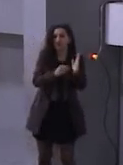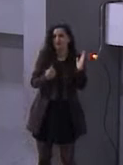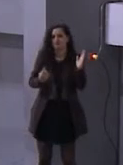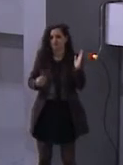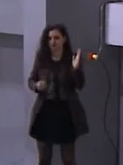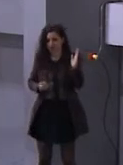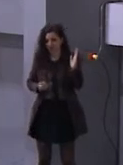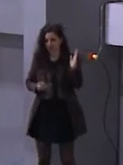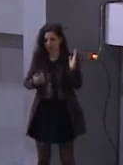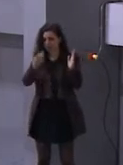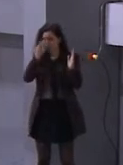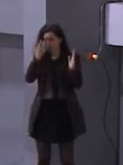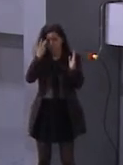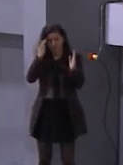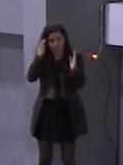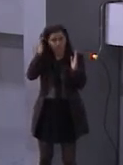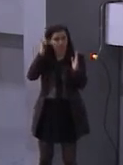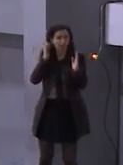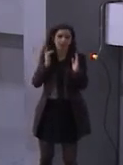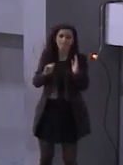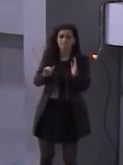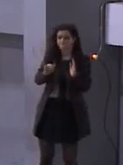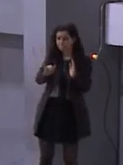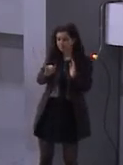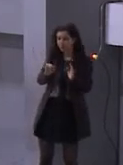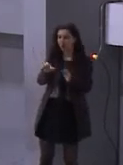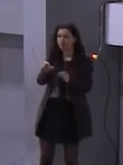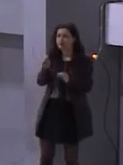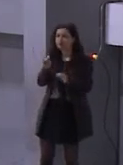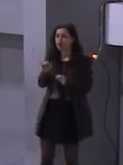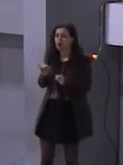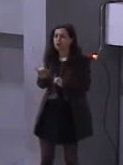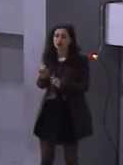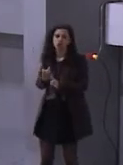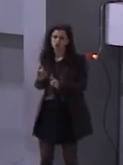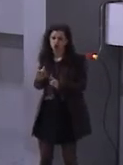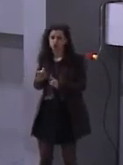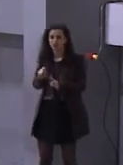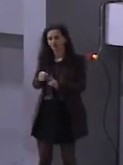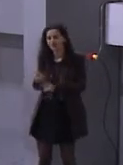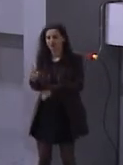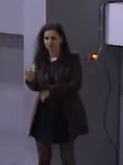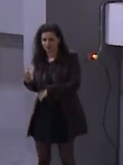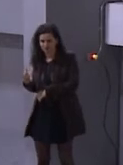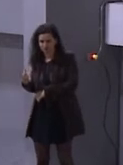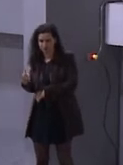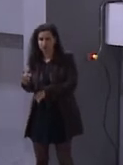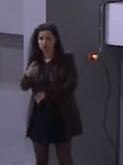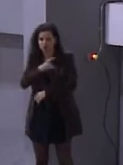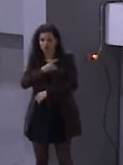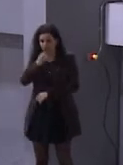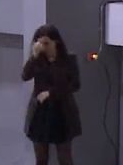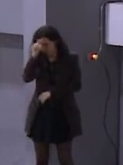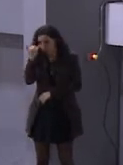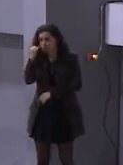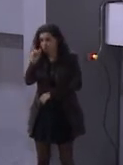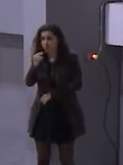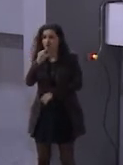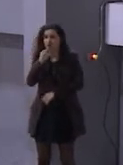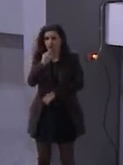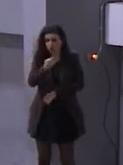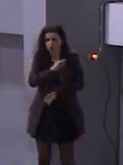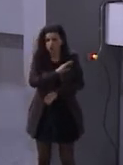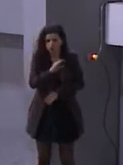dijimos pasivos no es el término conveniente, sino son faltantes. La Universidad Pedagógica ya reportó, les voy a dar las